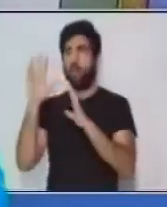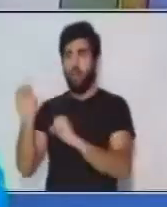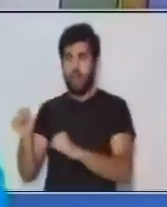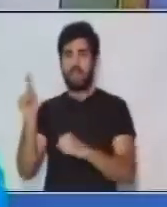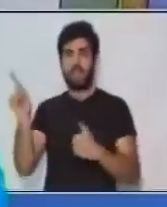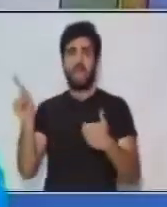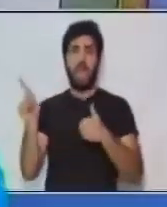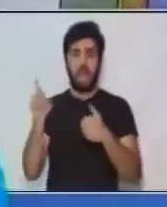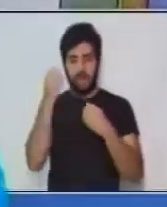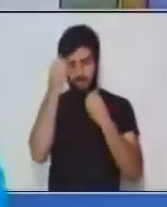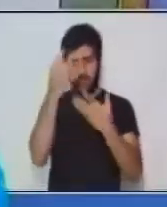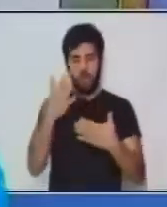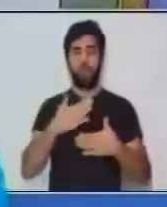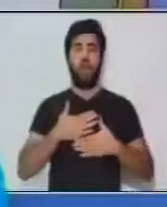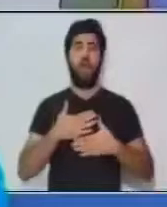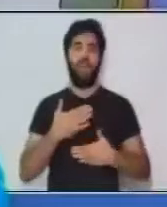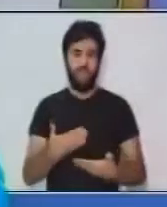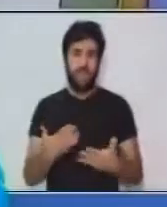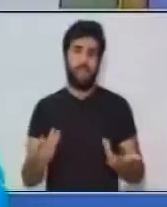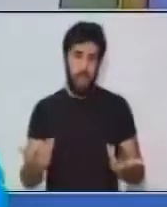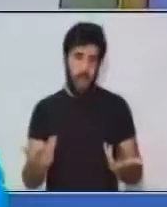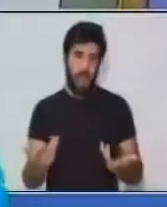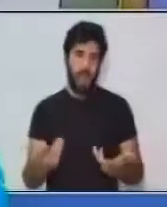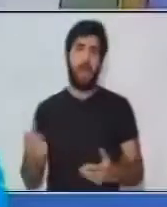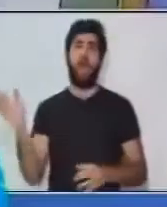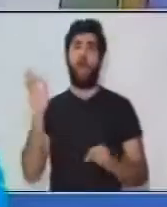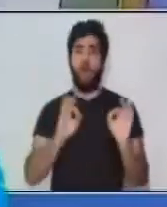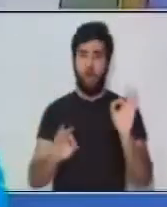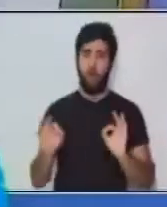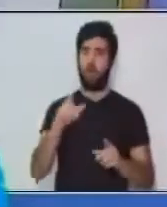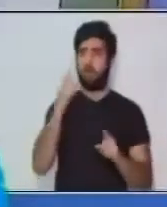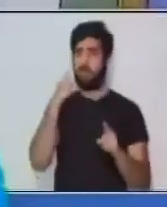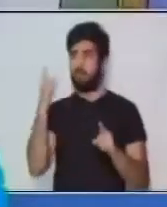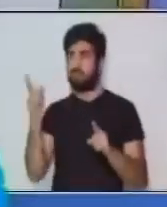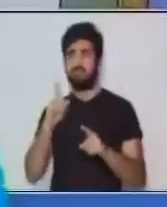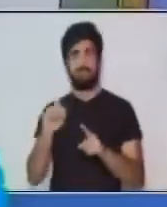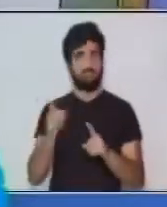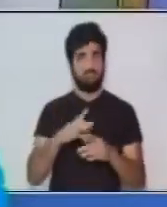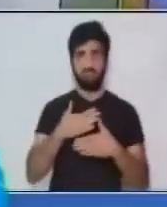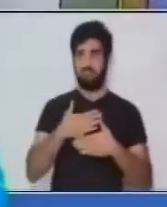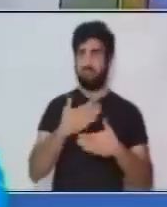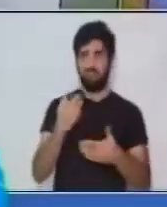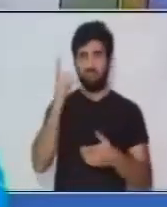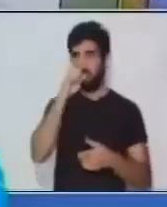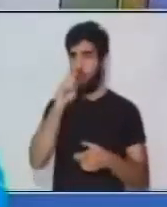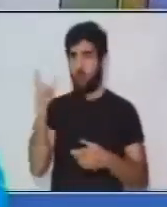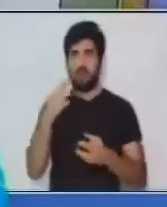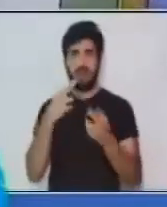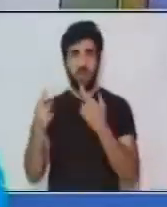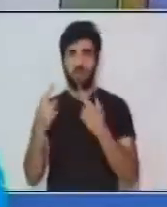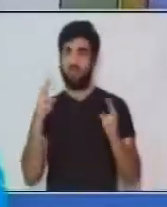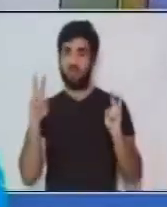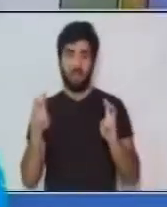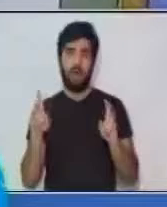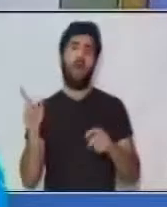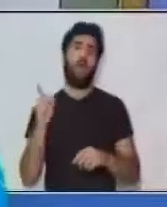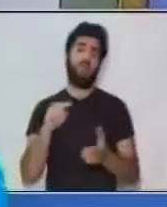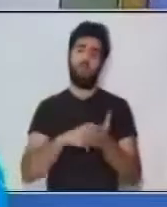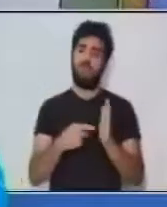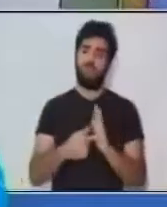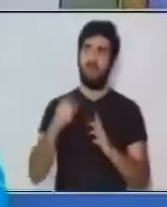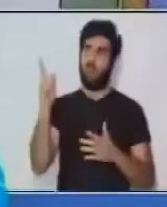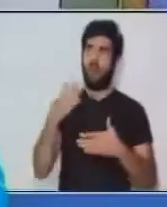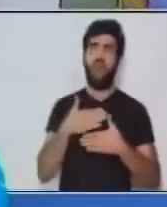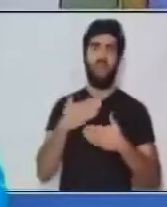información confiable. Por lo tanto, si usted considera que hay páginas que no tienen la misma relación del tema, entonces no es una